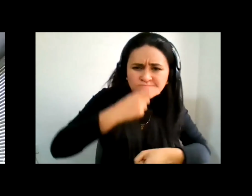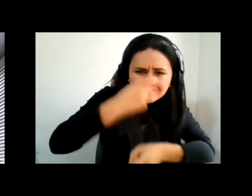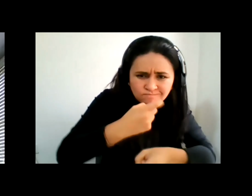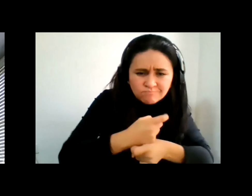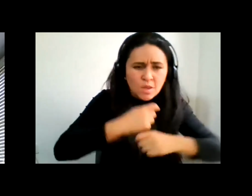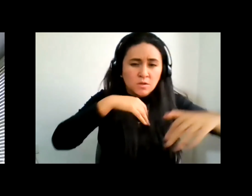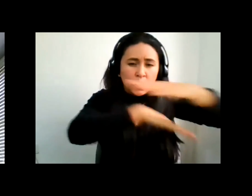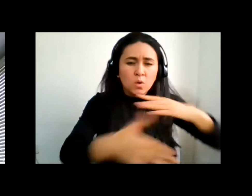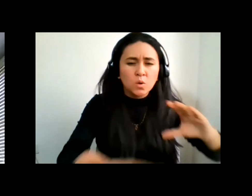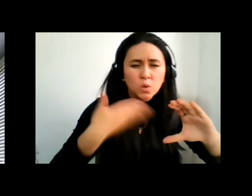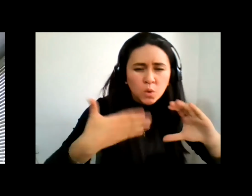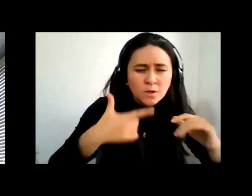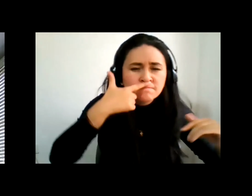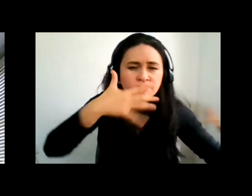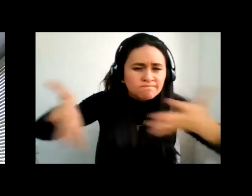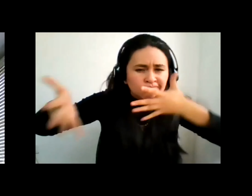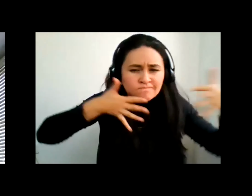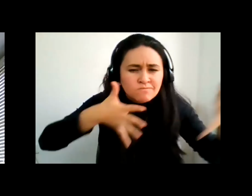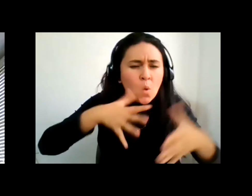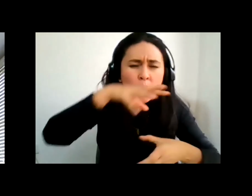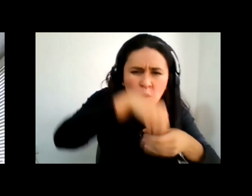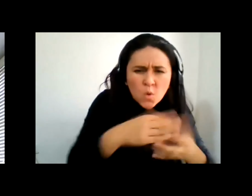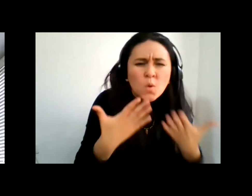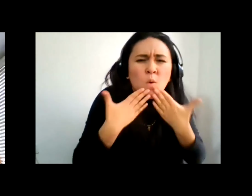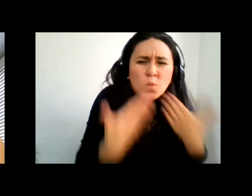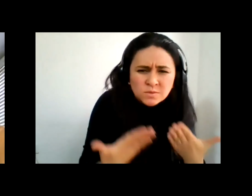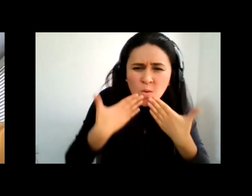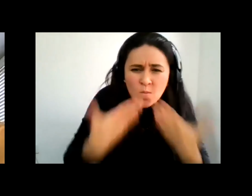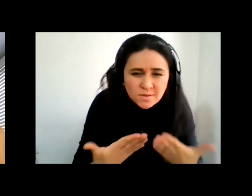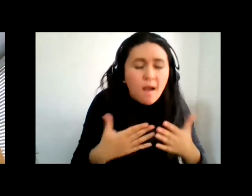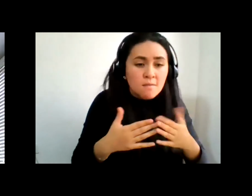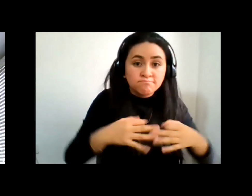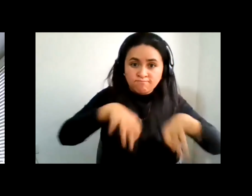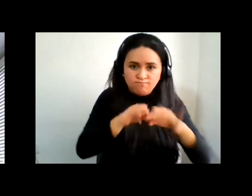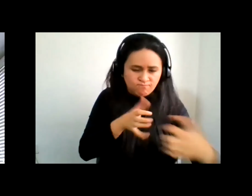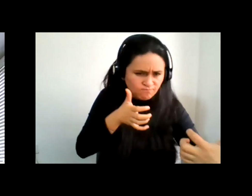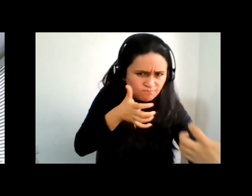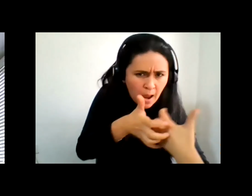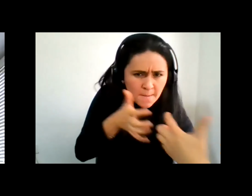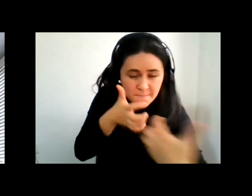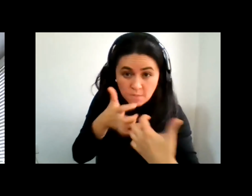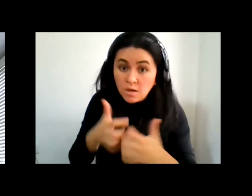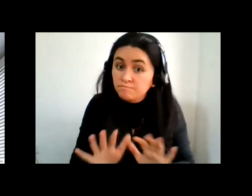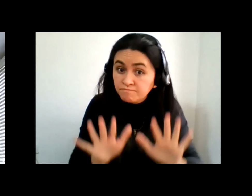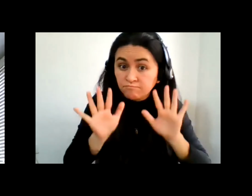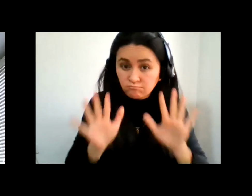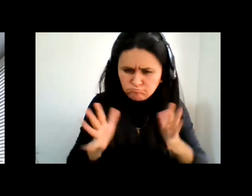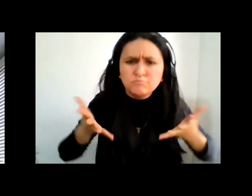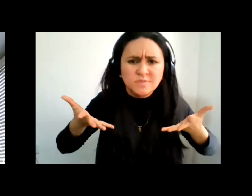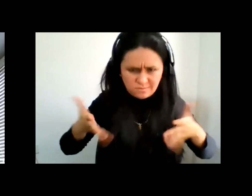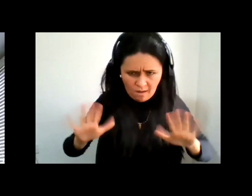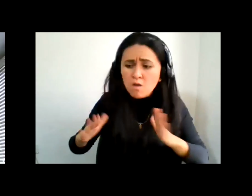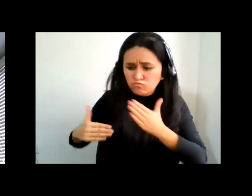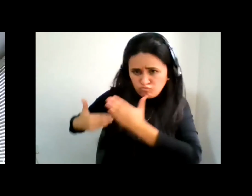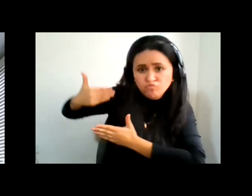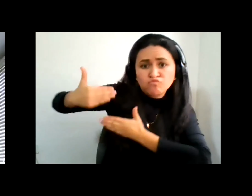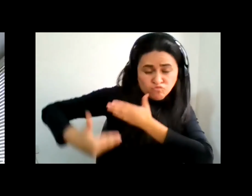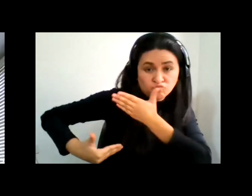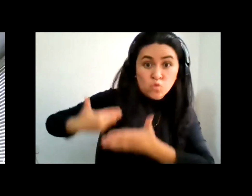los determinantes sociales de la salud. Tenemos que reconocer que a pesar de los avances que ha tenido la